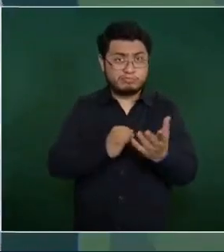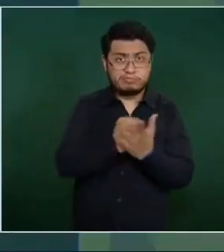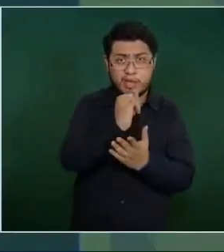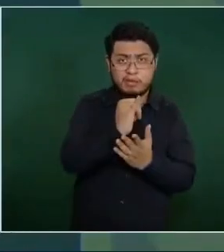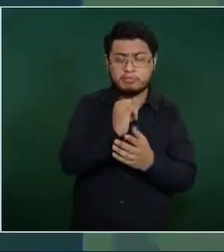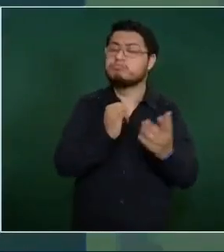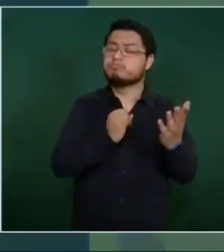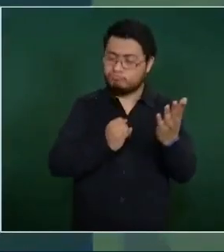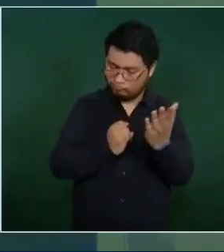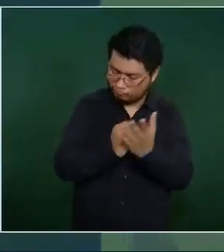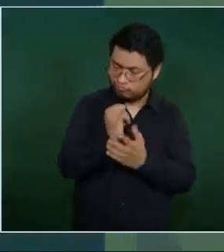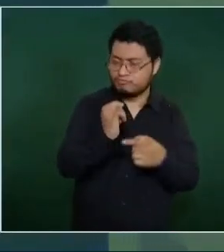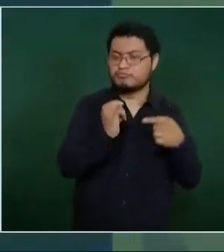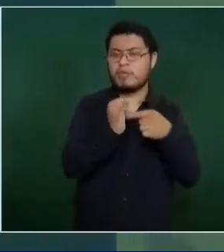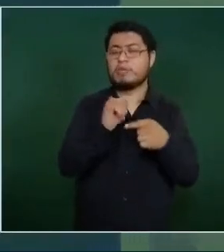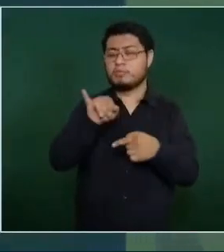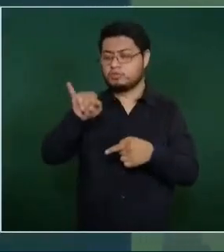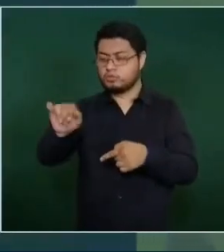y el pueblo es el soberano,